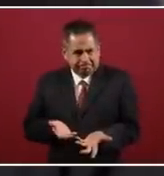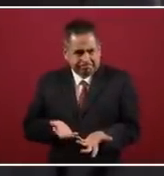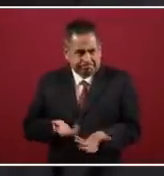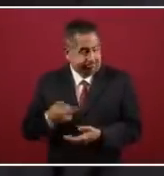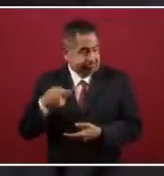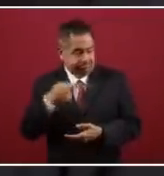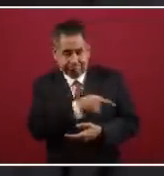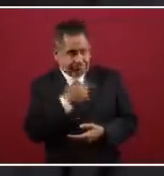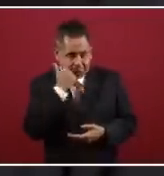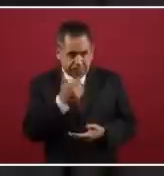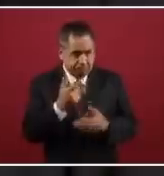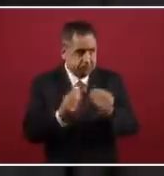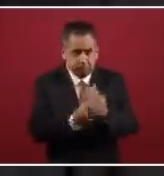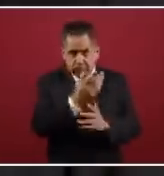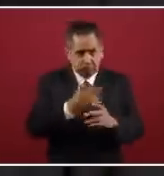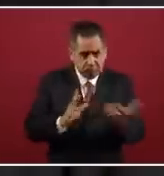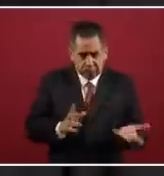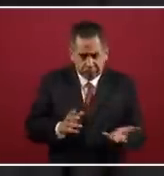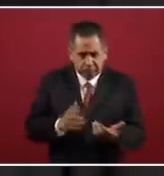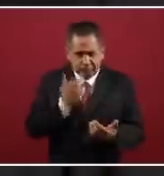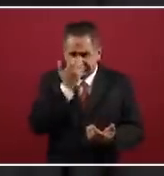que